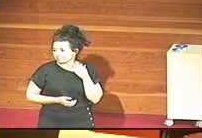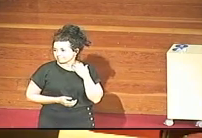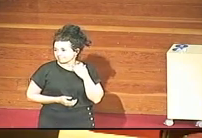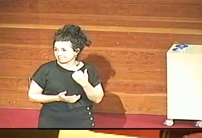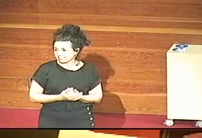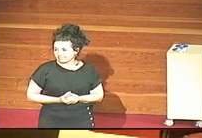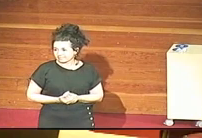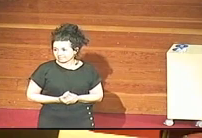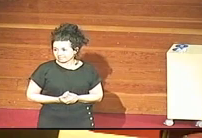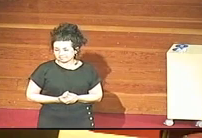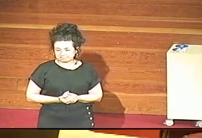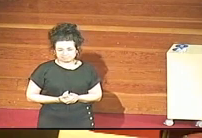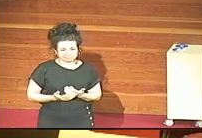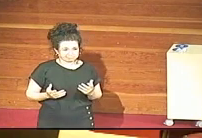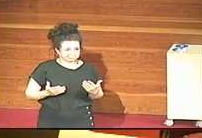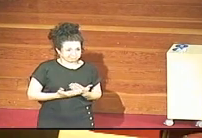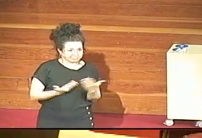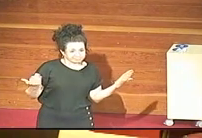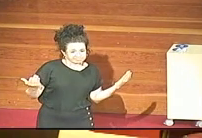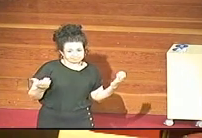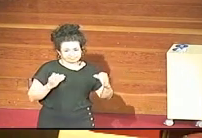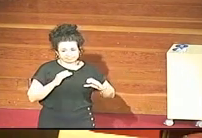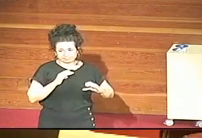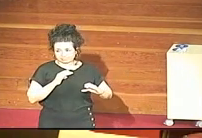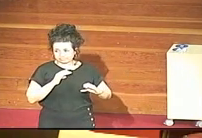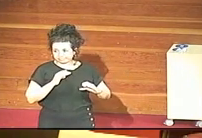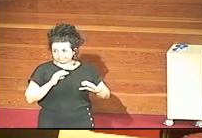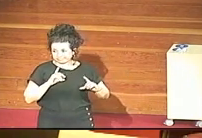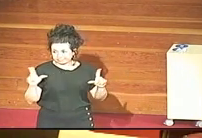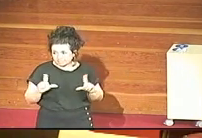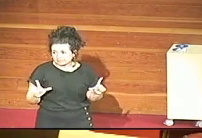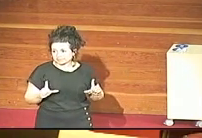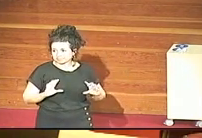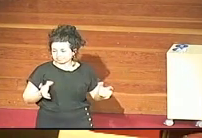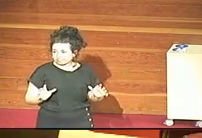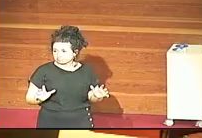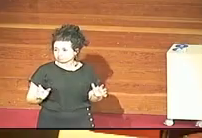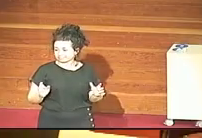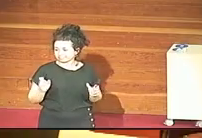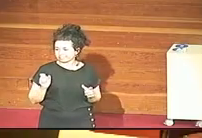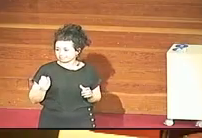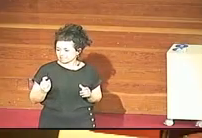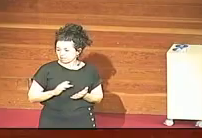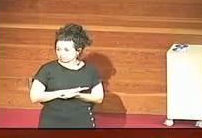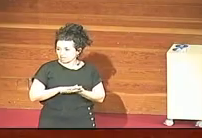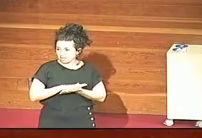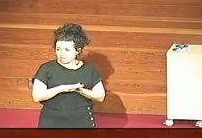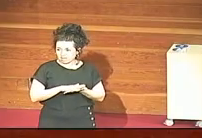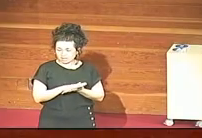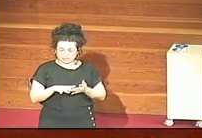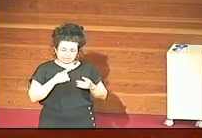en los medios de comunicación se suele haber mucho de digamos la